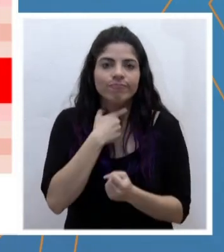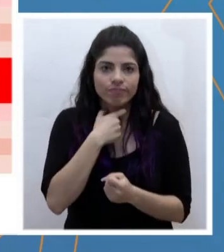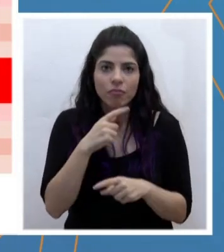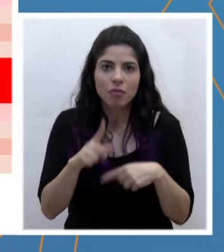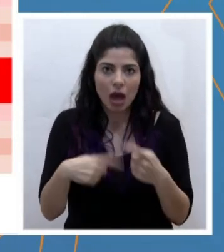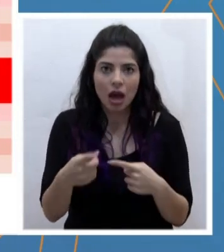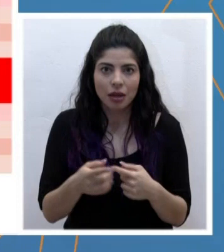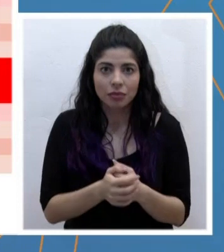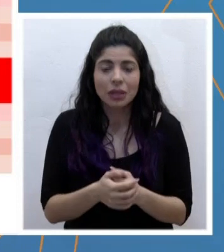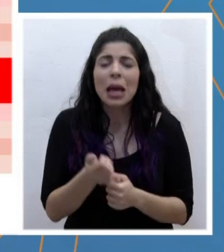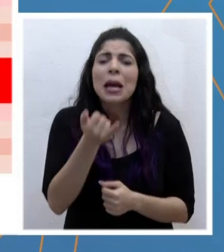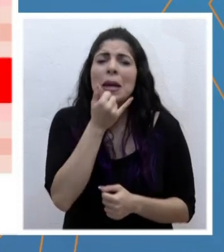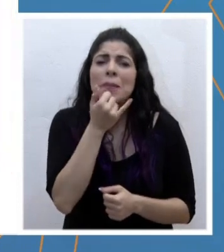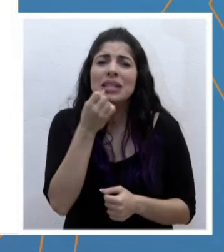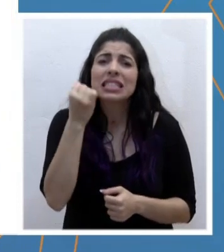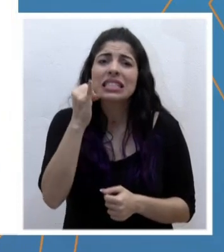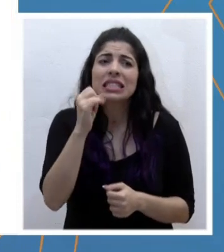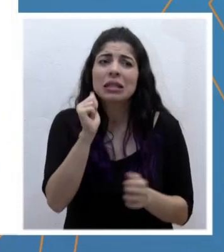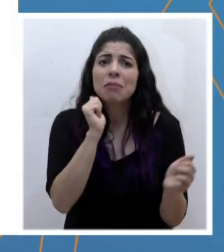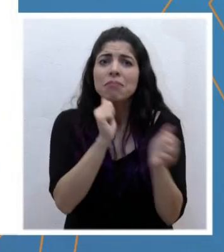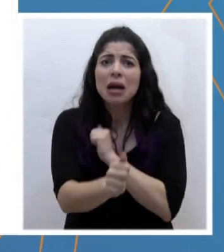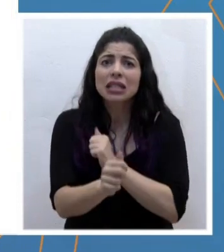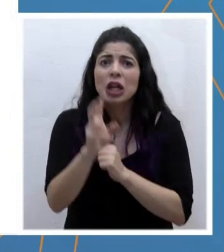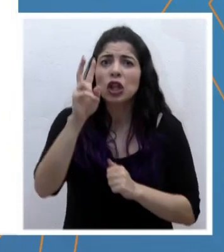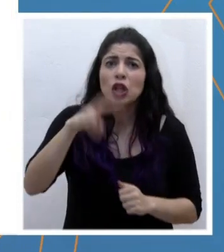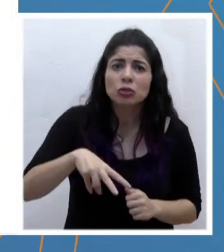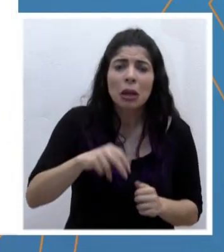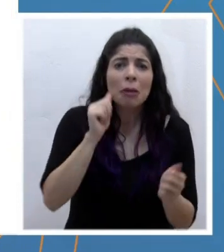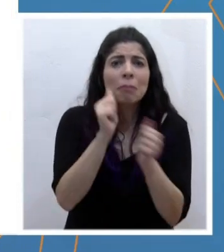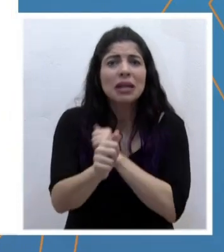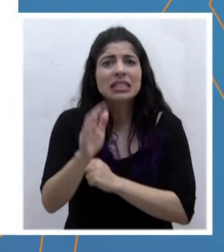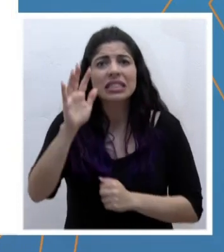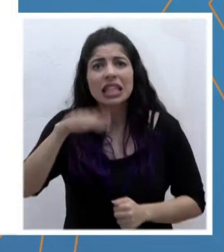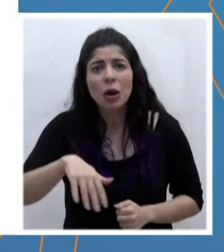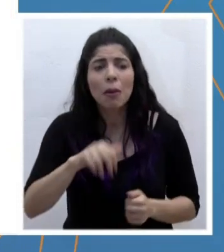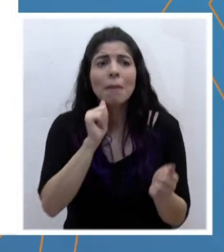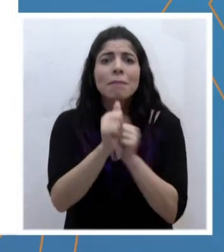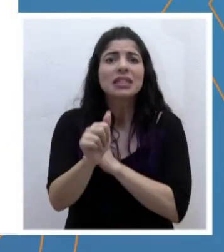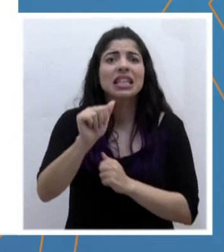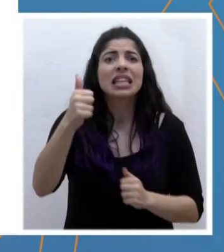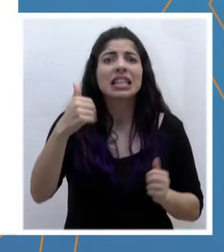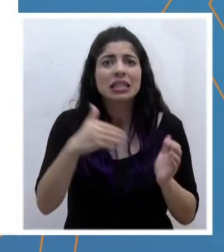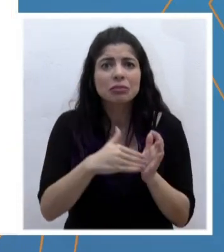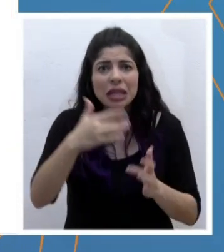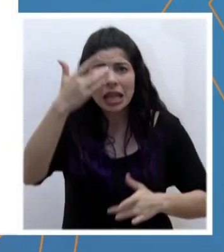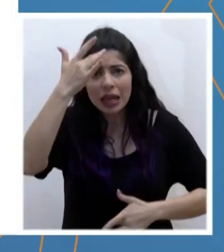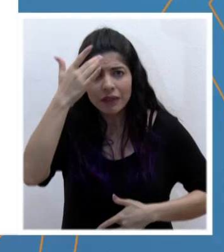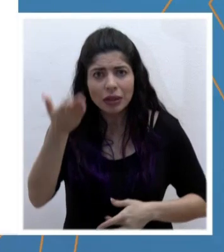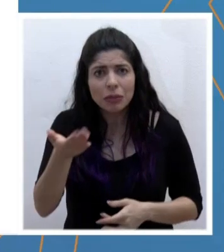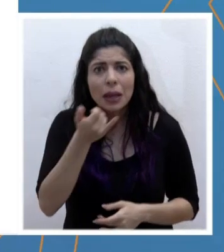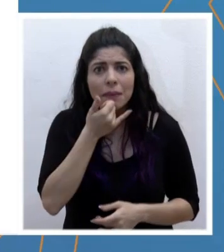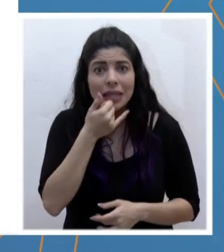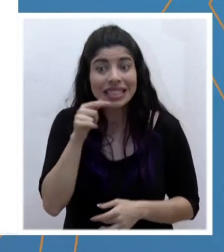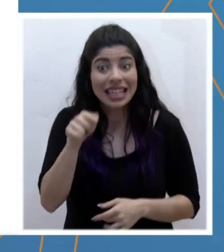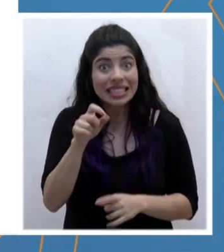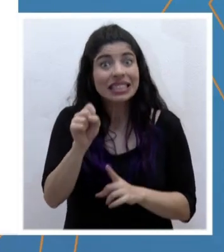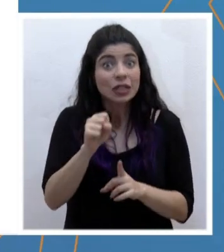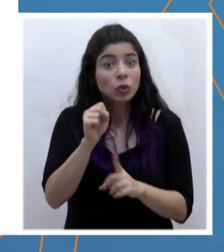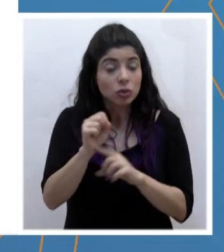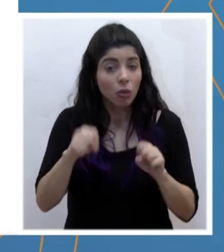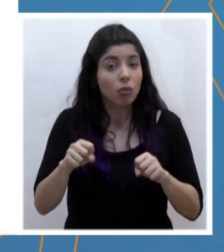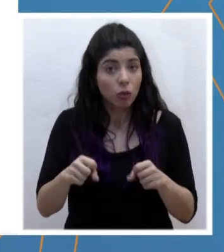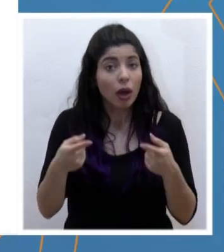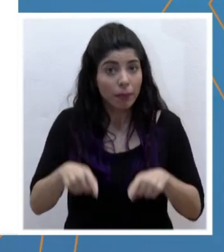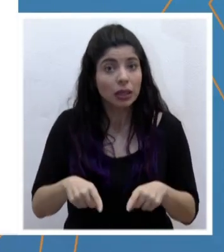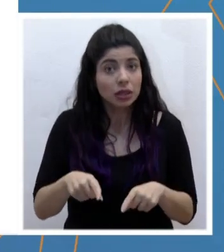¿Qué pasaría si superamos los 2.000, los 5.000 o los 10.000 casos? Y esto es una situación que perfectamente